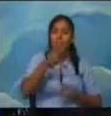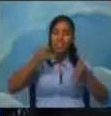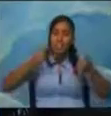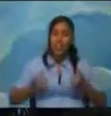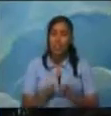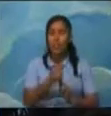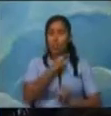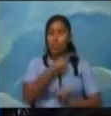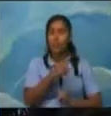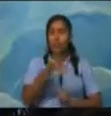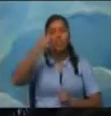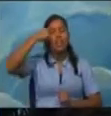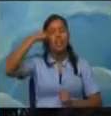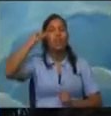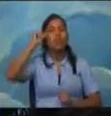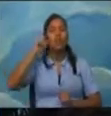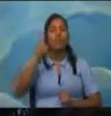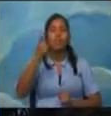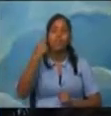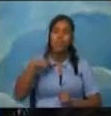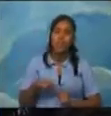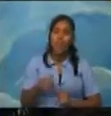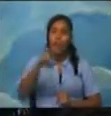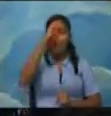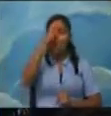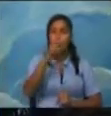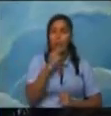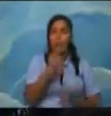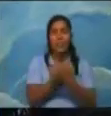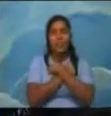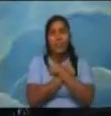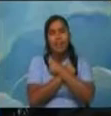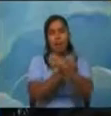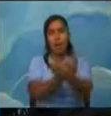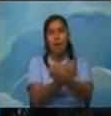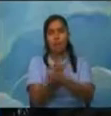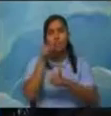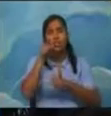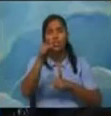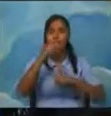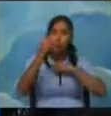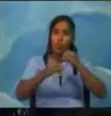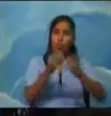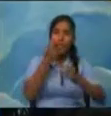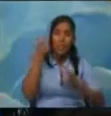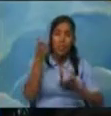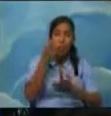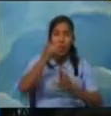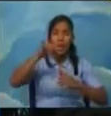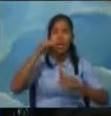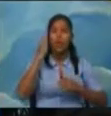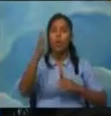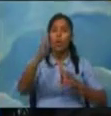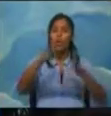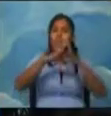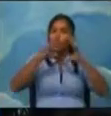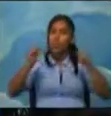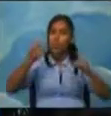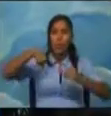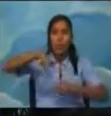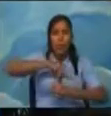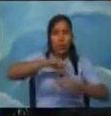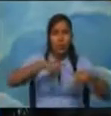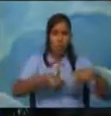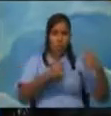se recordó de que había un padre que le amaba. Si ustedes lo hacen y buscaren a Jehová de todo vuestro corazón y